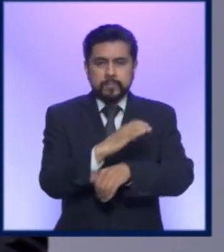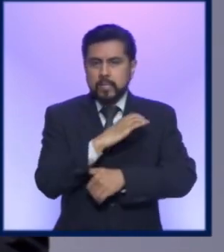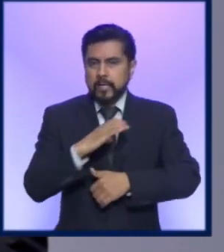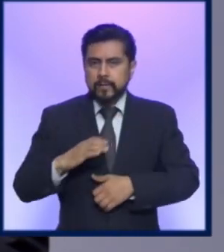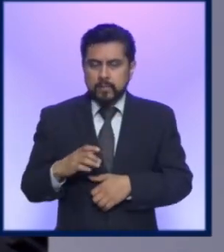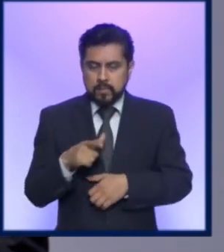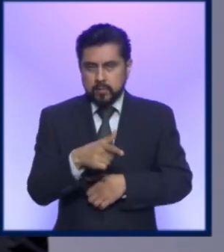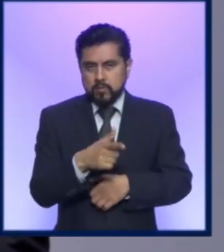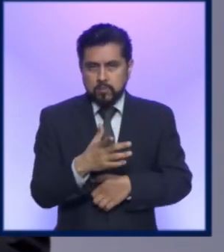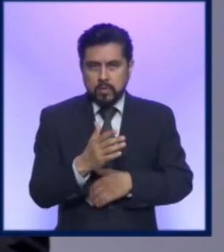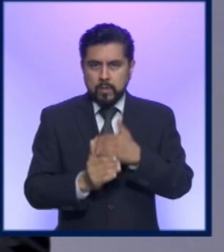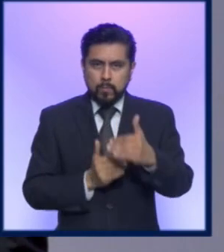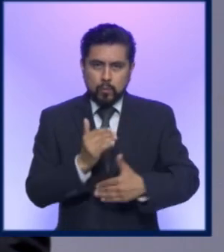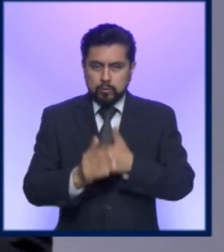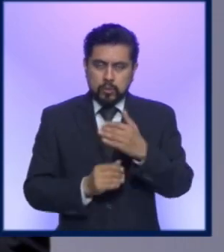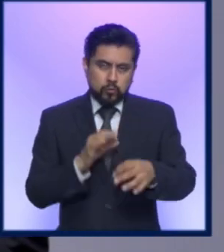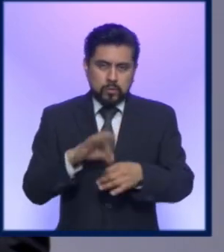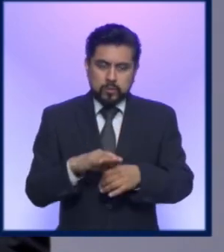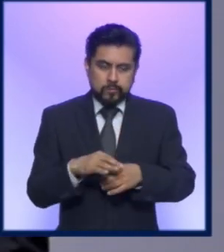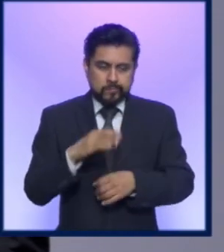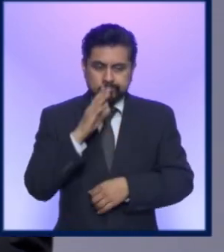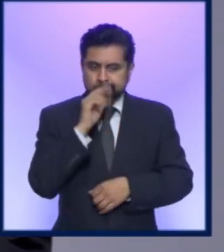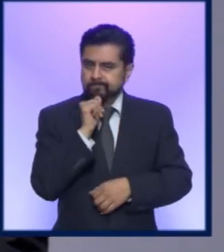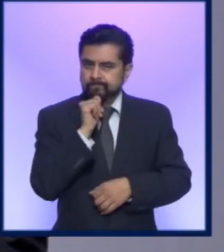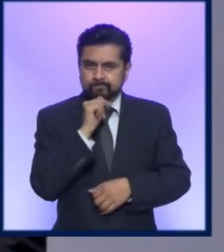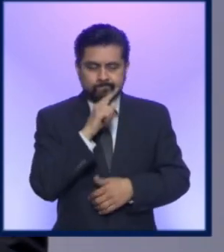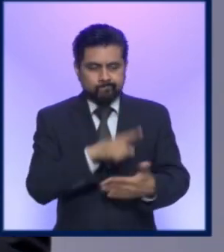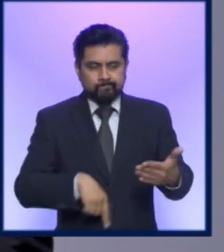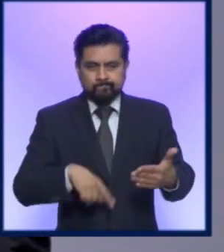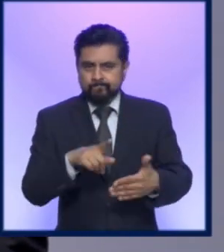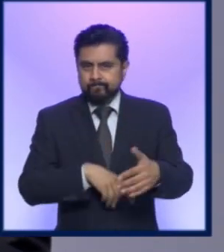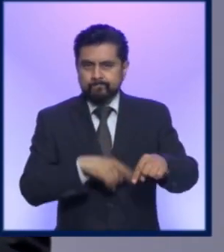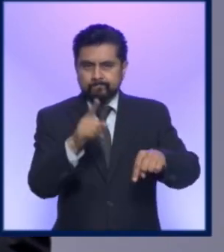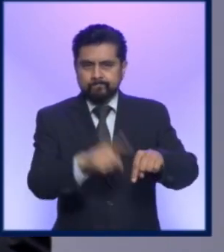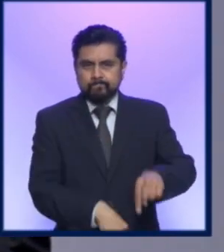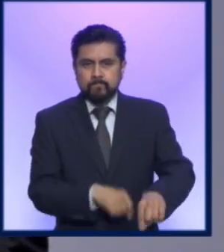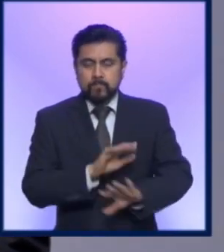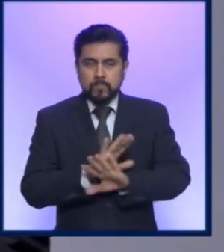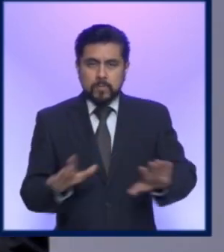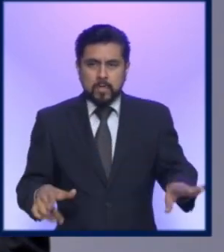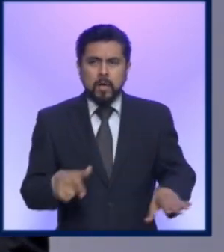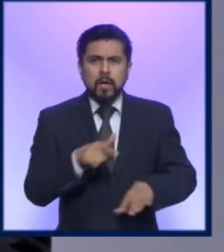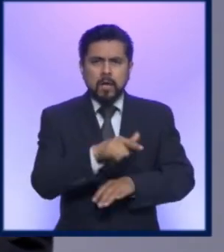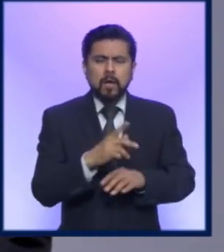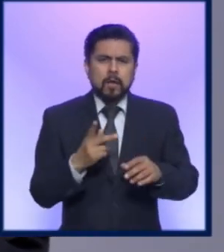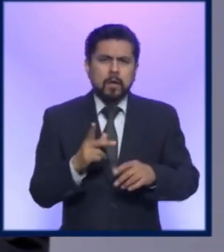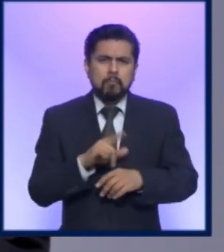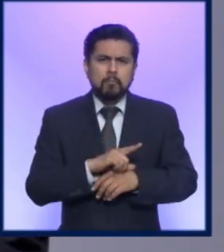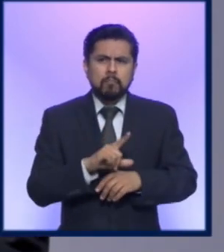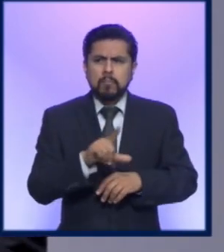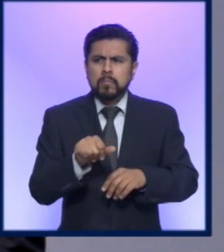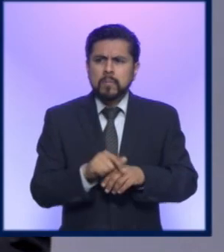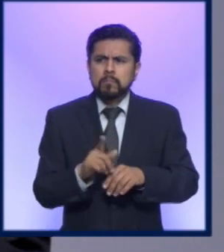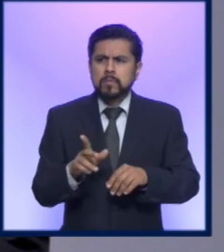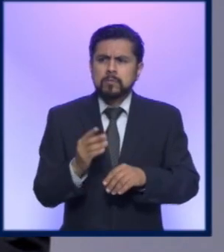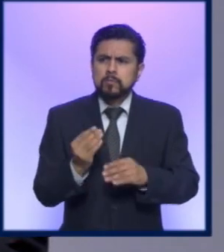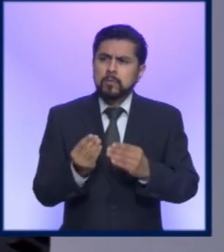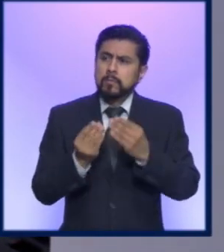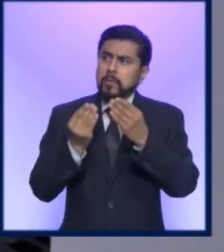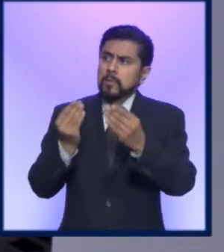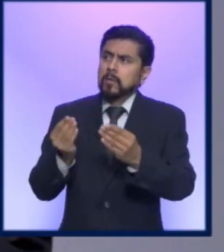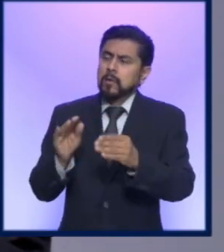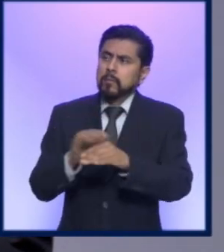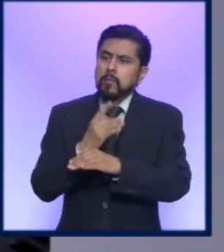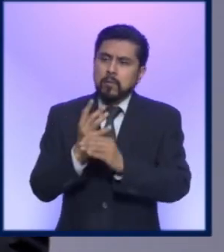pero para un proceso electoral eh lo que en su momento hizo valer la parte actora parte recurrente como una cuestión que era